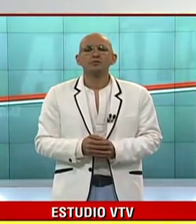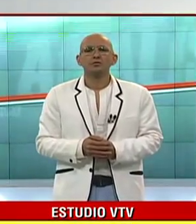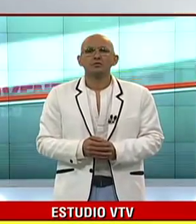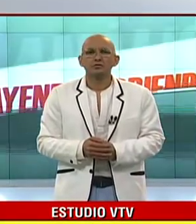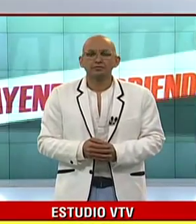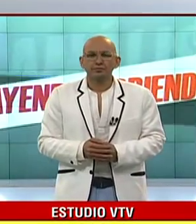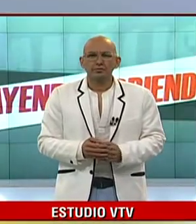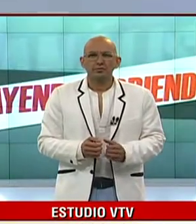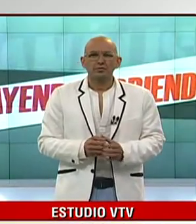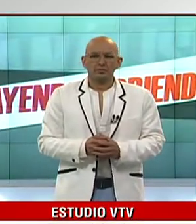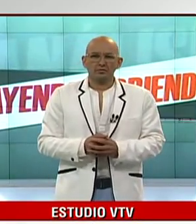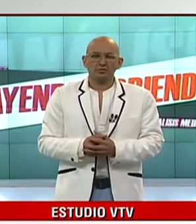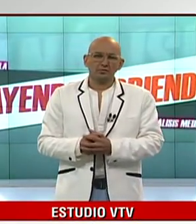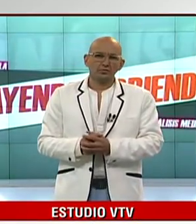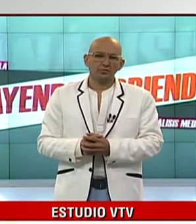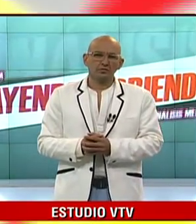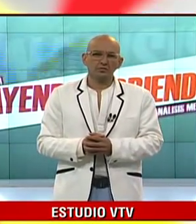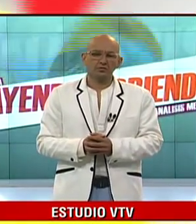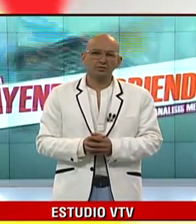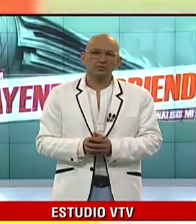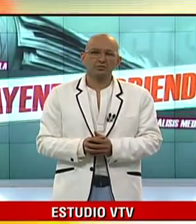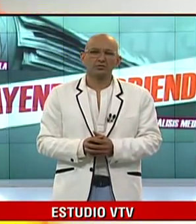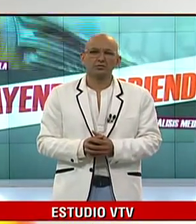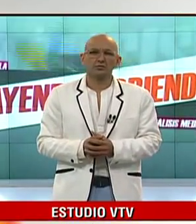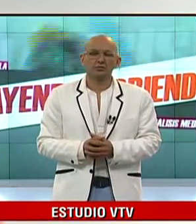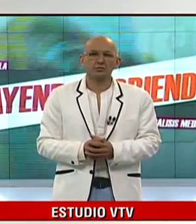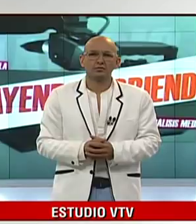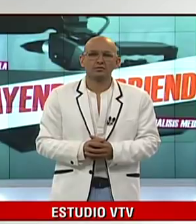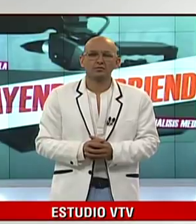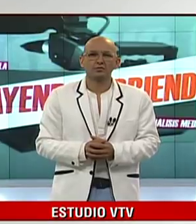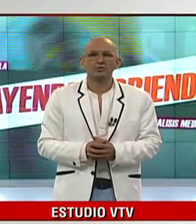hombre de este pueblo, denuncio oficialmente,